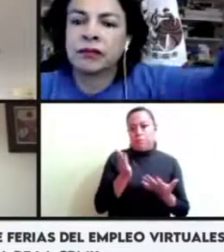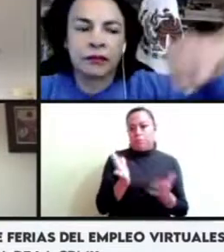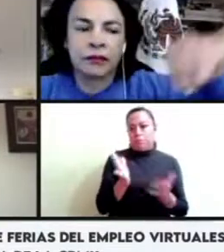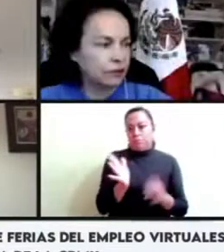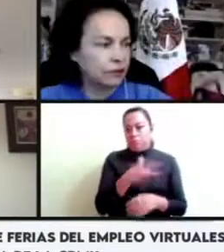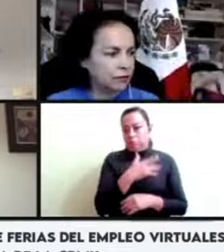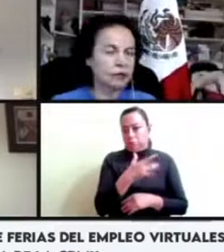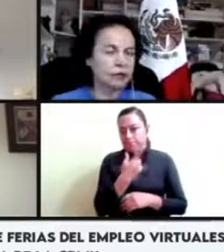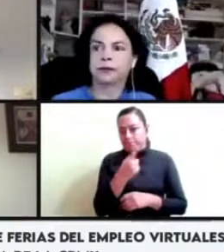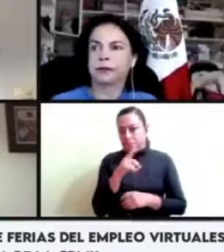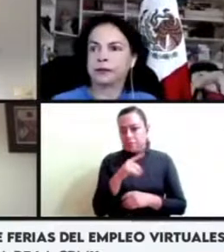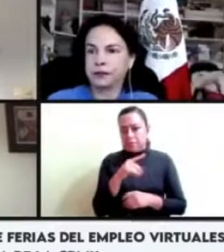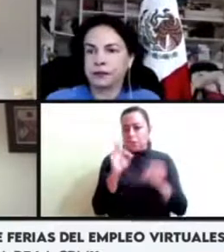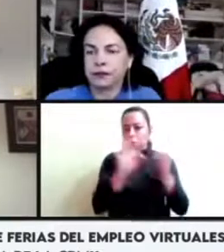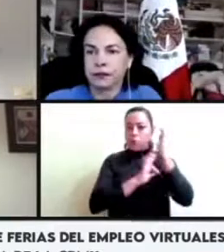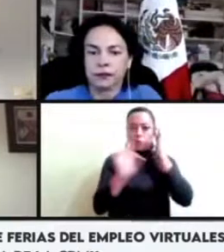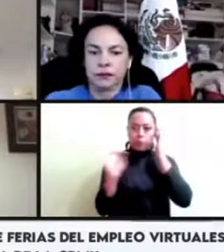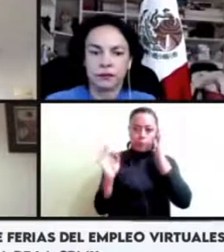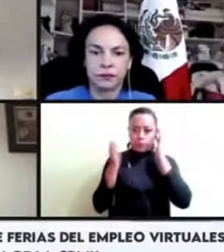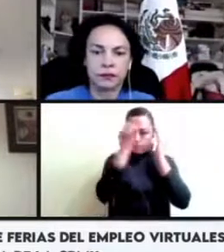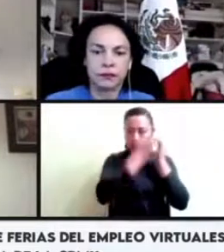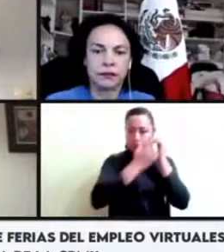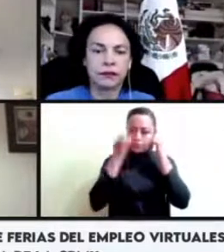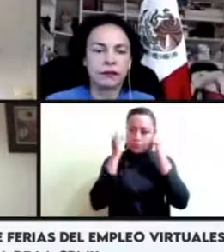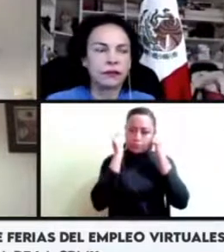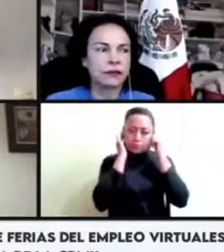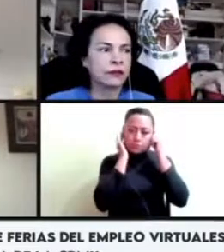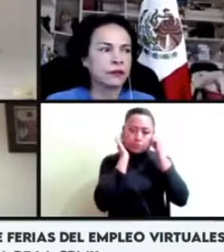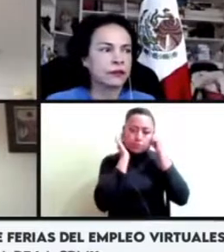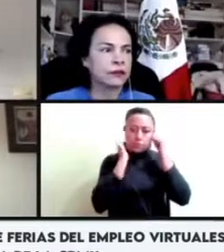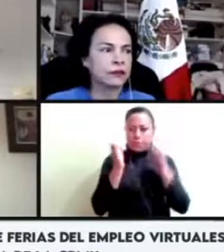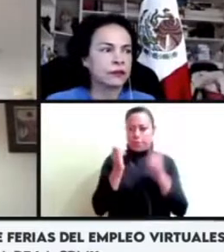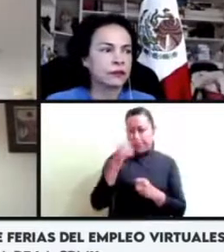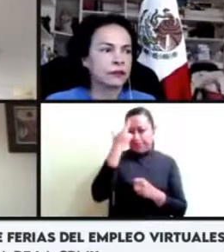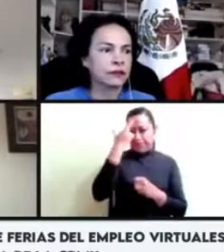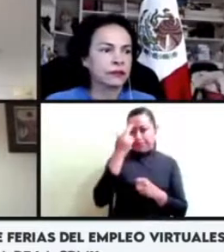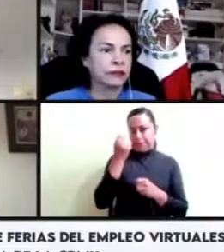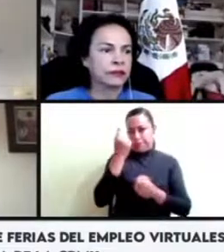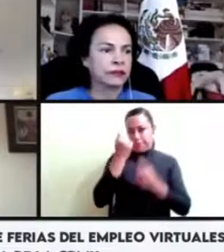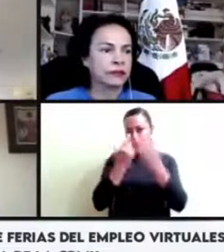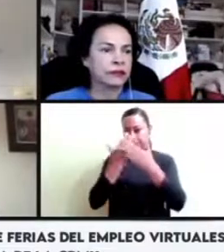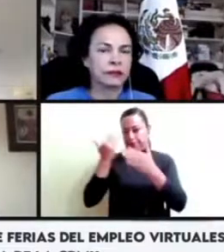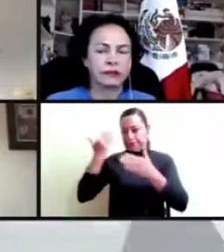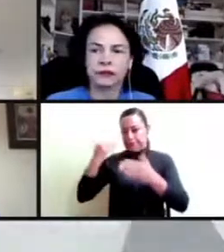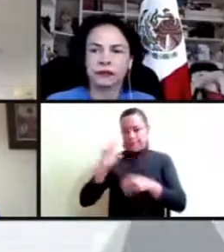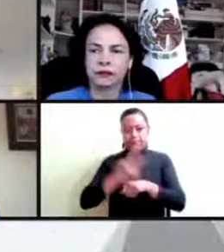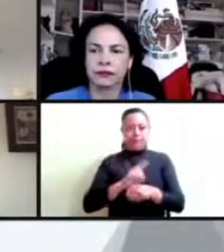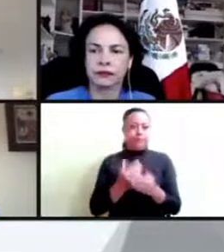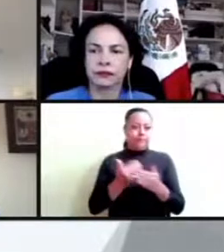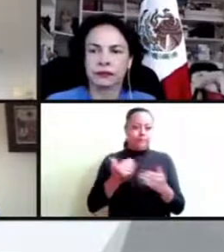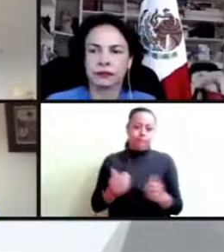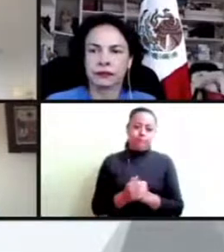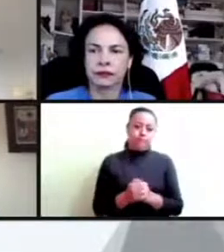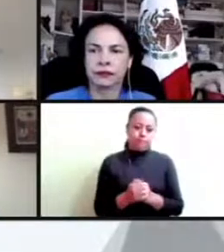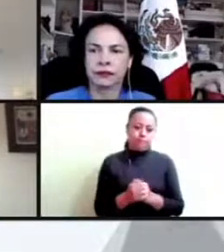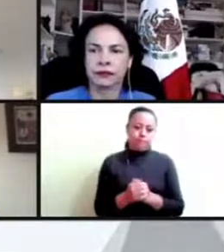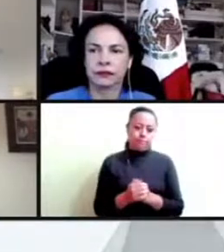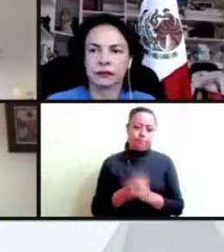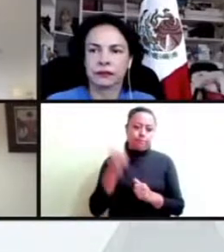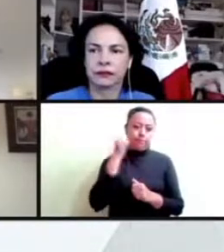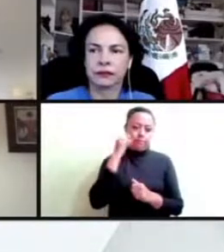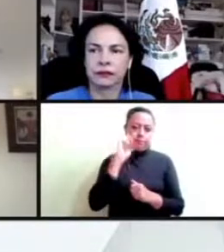Recordemos que hace ya varios días, en varias sesiones anteriores, la diputada Marta